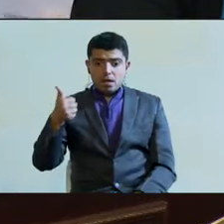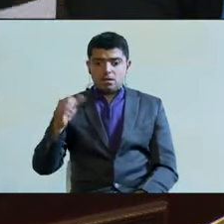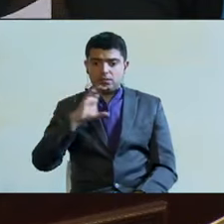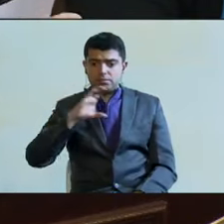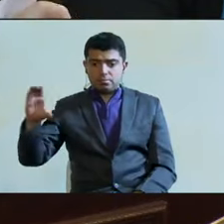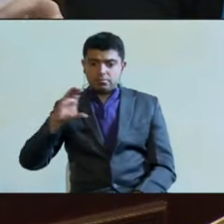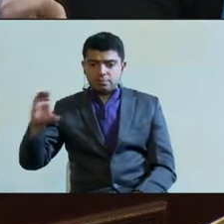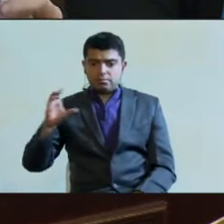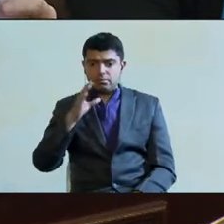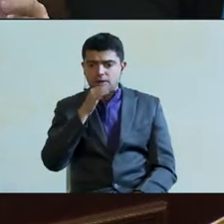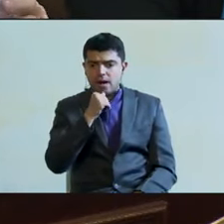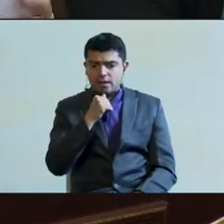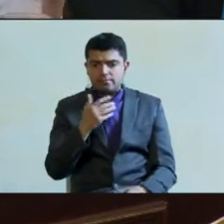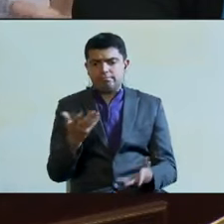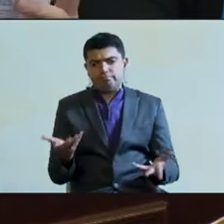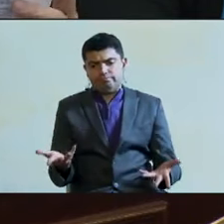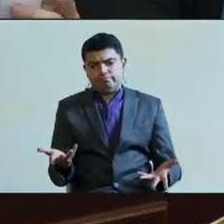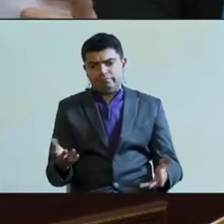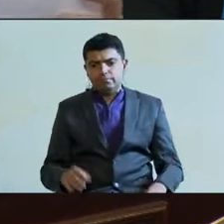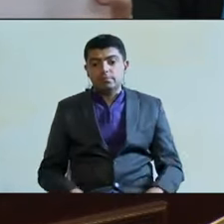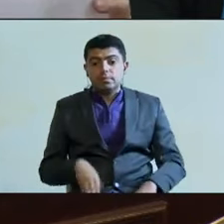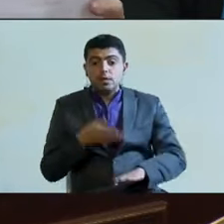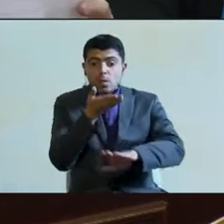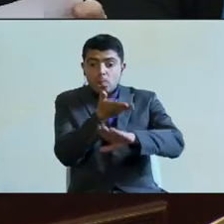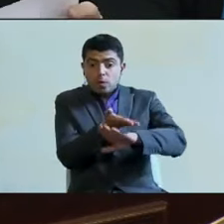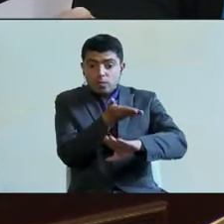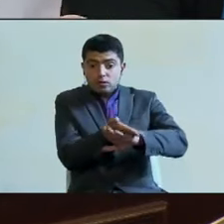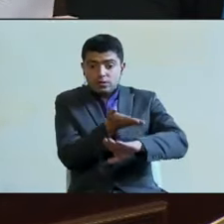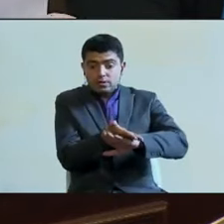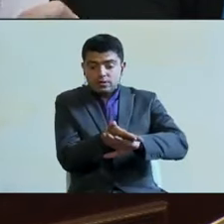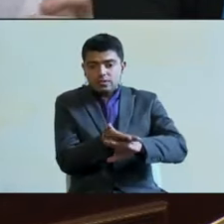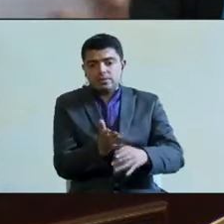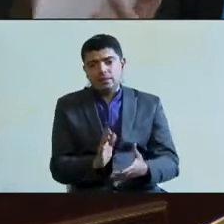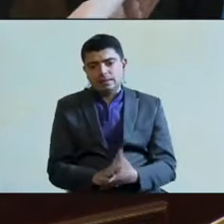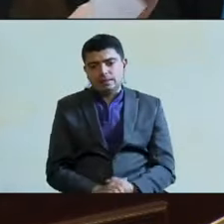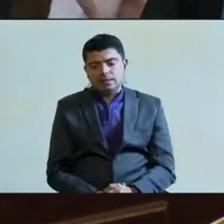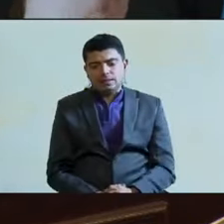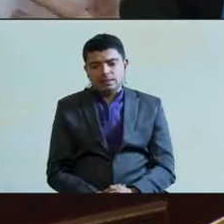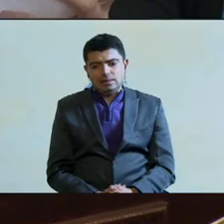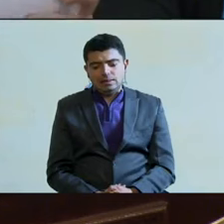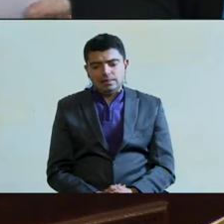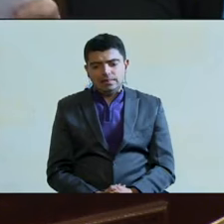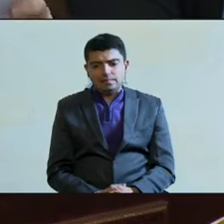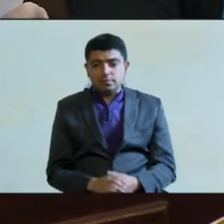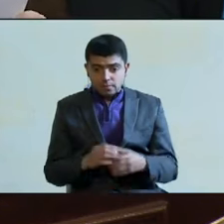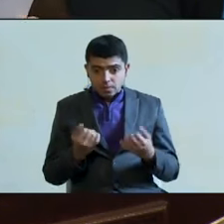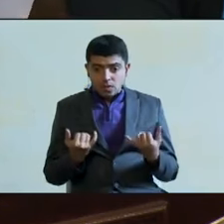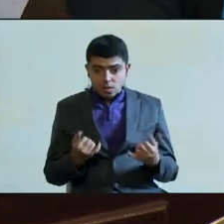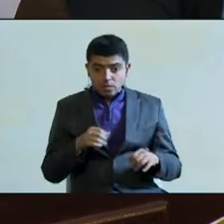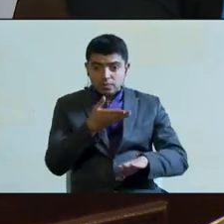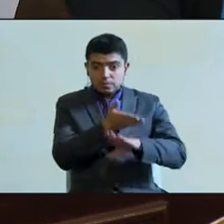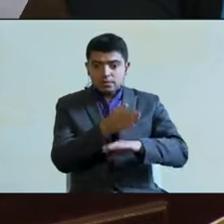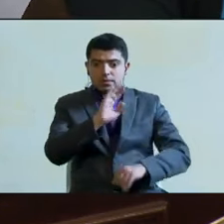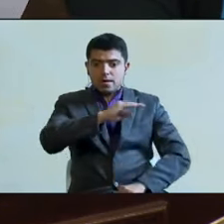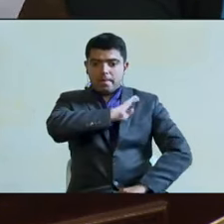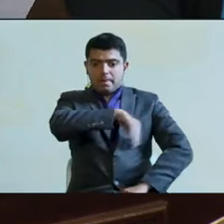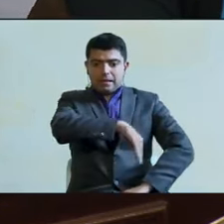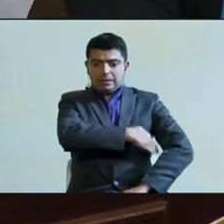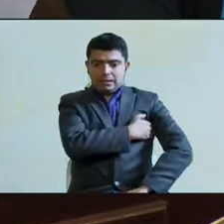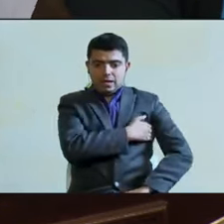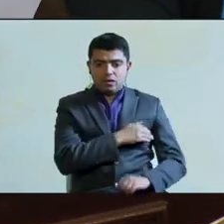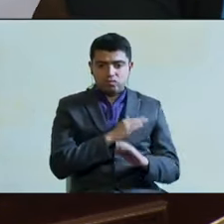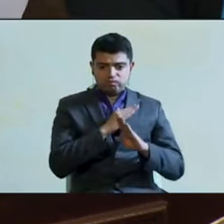Entonces esta proposición que también la la manejando el Ministerio de